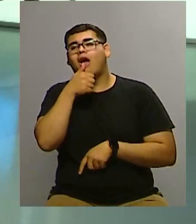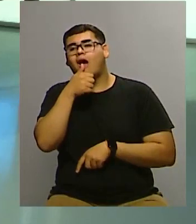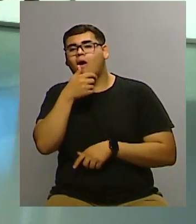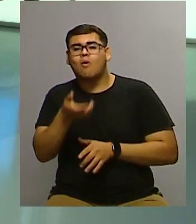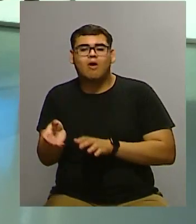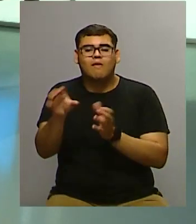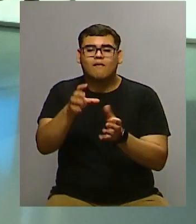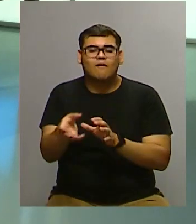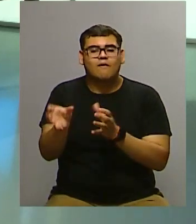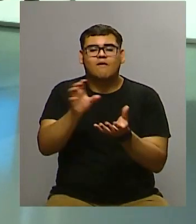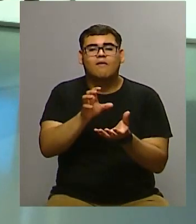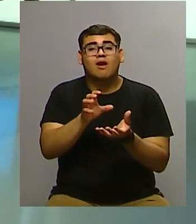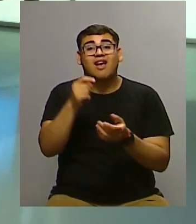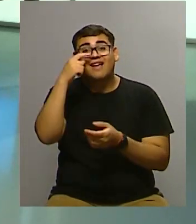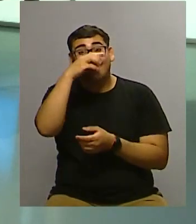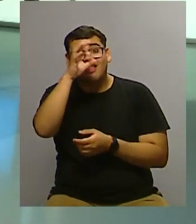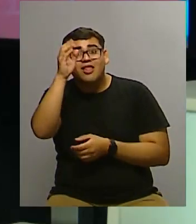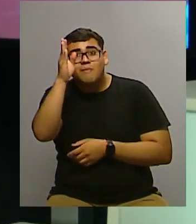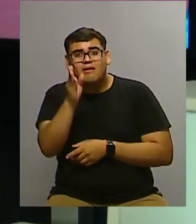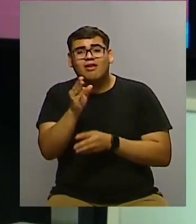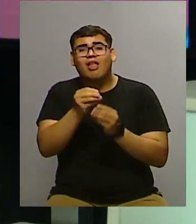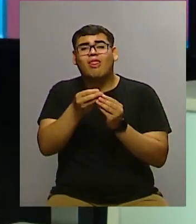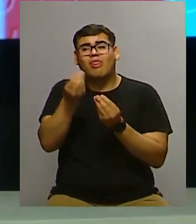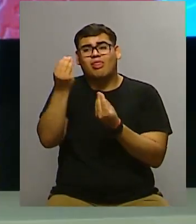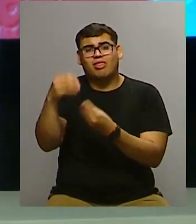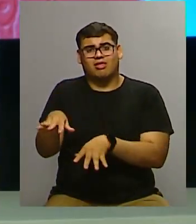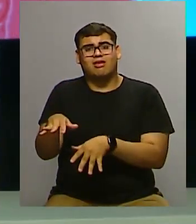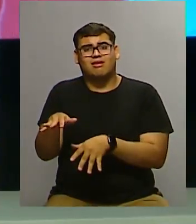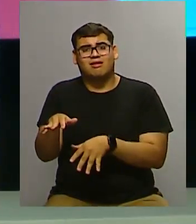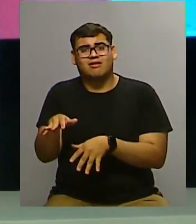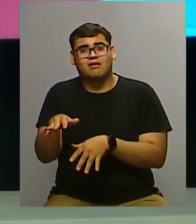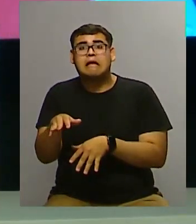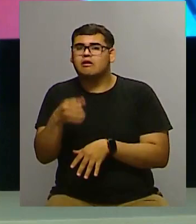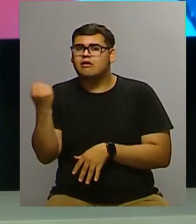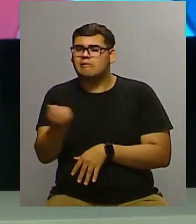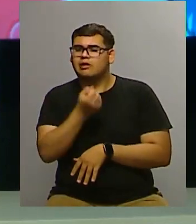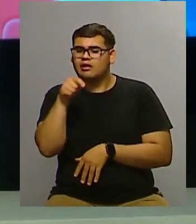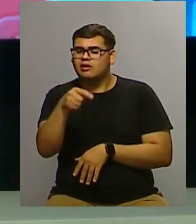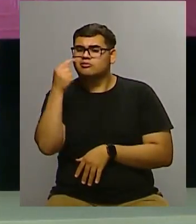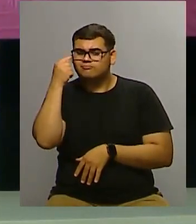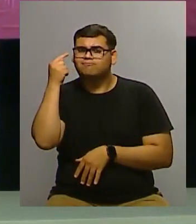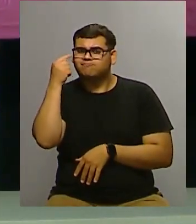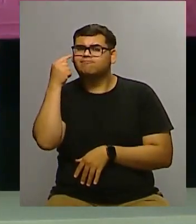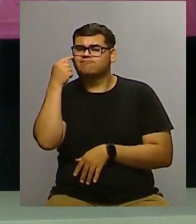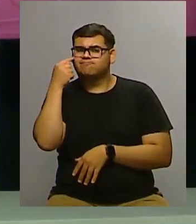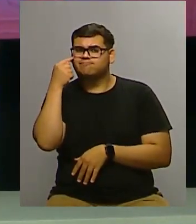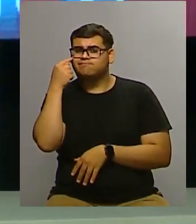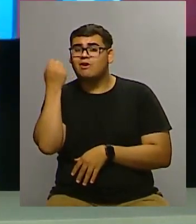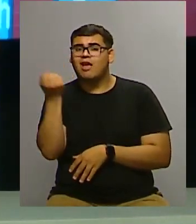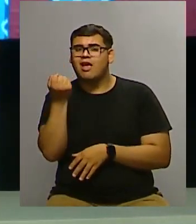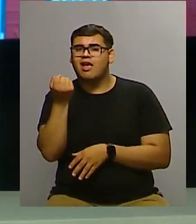70% del agua. Que es lo que se cuestiona mucho, ¿no? Claramente, y está bien que se cuestione. Entonces hay un trabajo que es